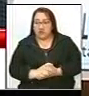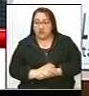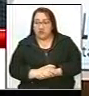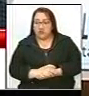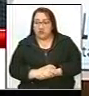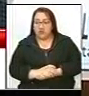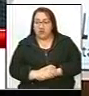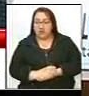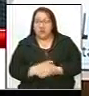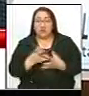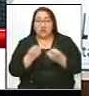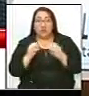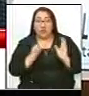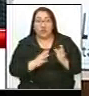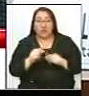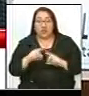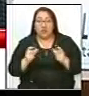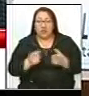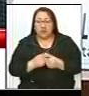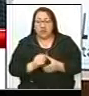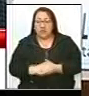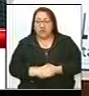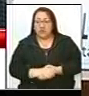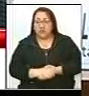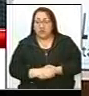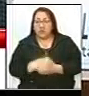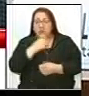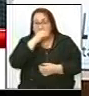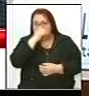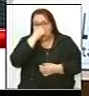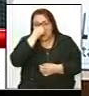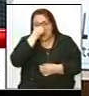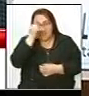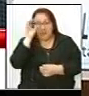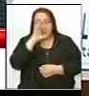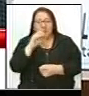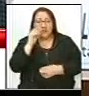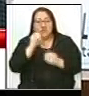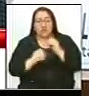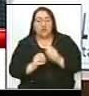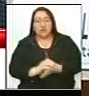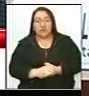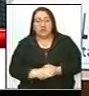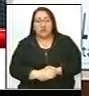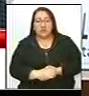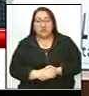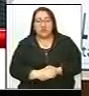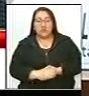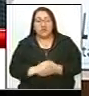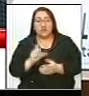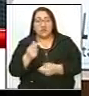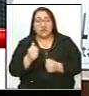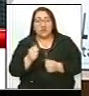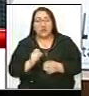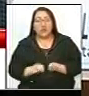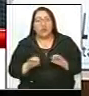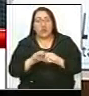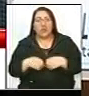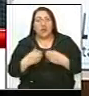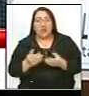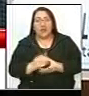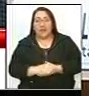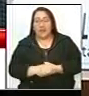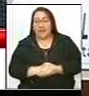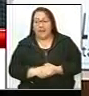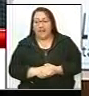quisimos plantear desde esta comisión, desde este grupo de trabajo hoy día, es buscar una salida. Lo primero que queremos hacer es buscar